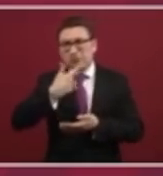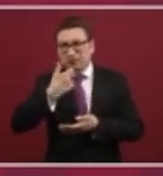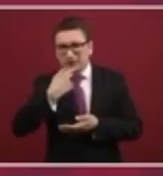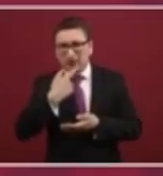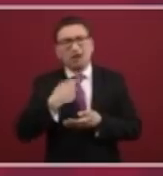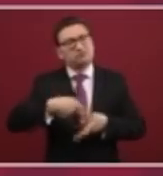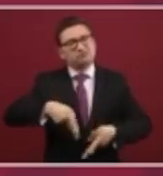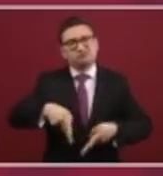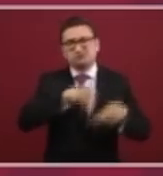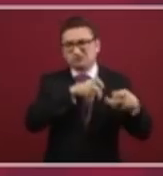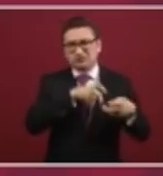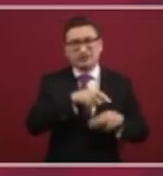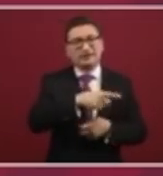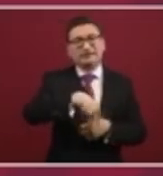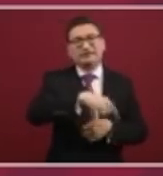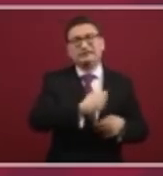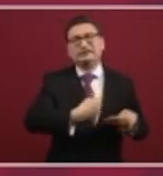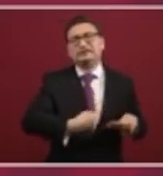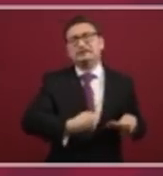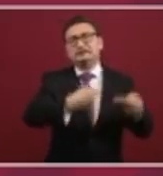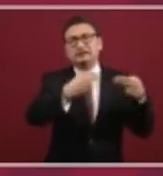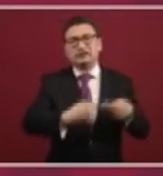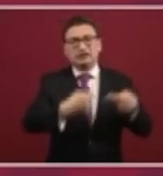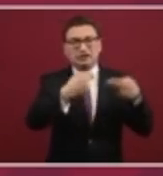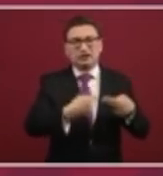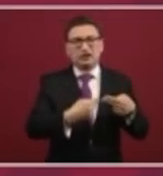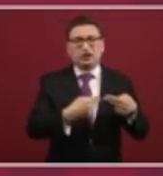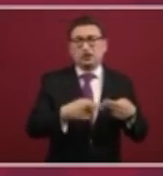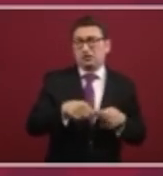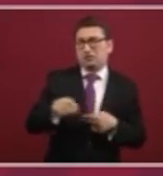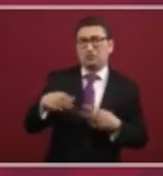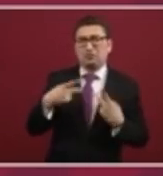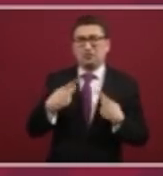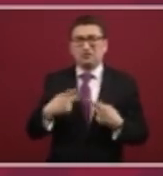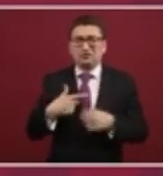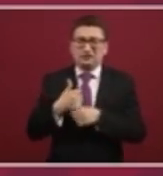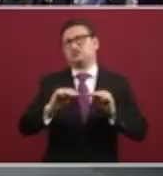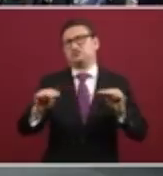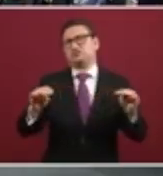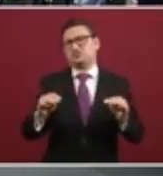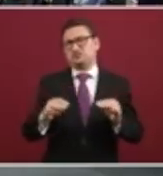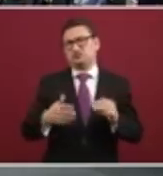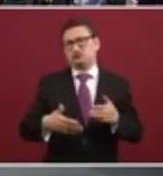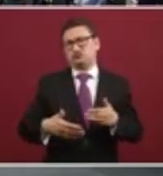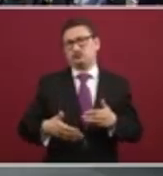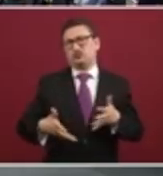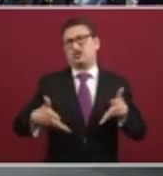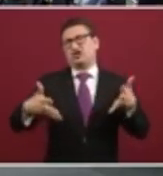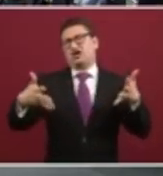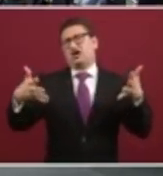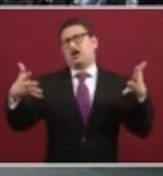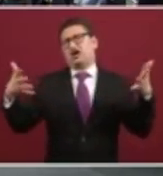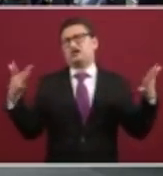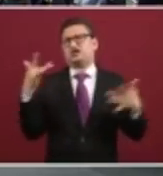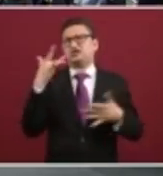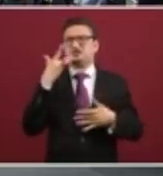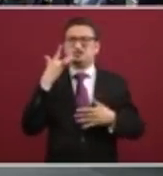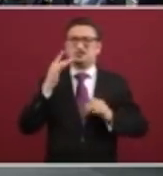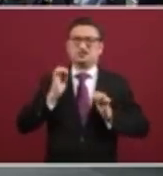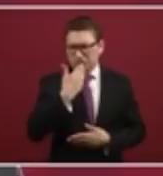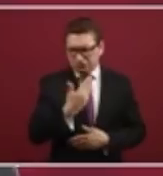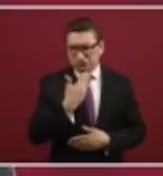que hicieran negocios con el dolor de la gente pero nosotros